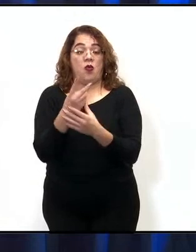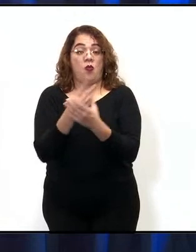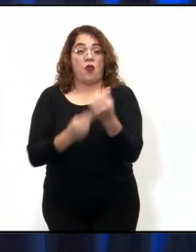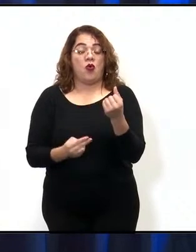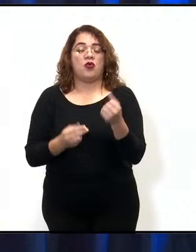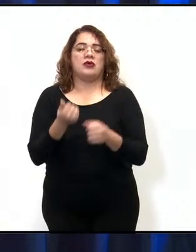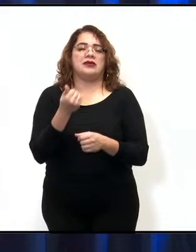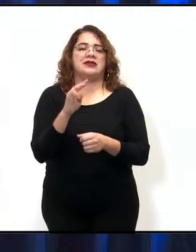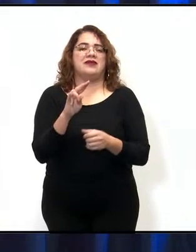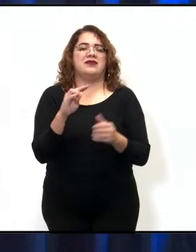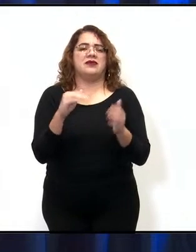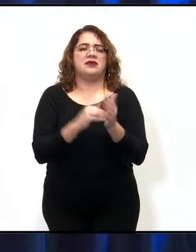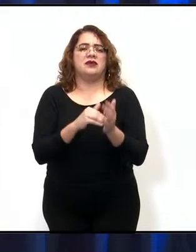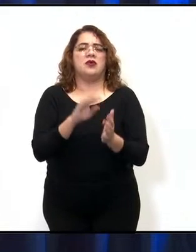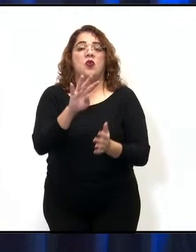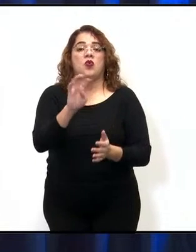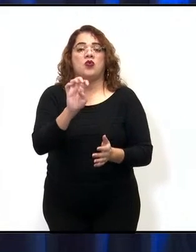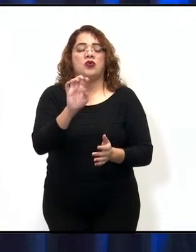de